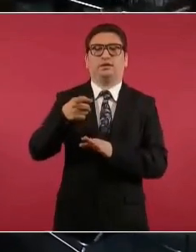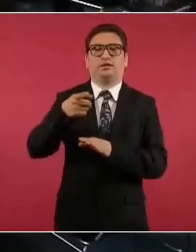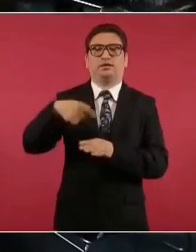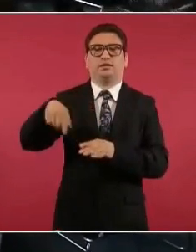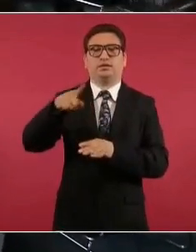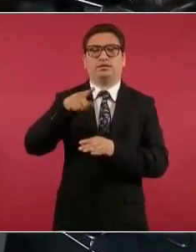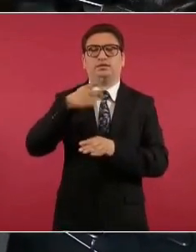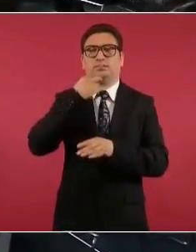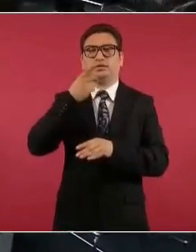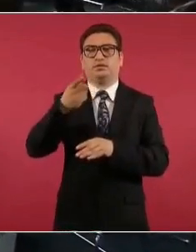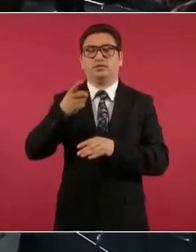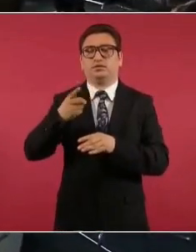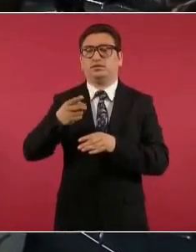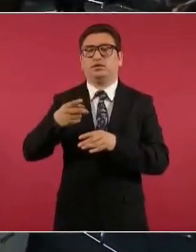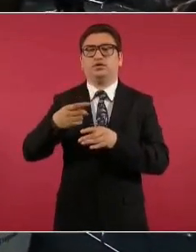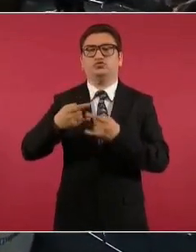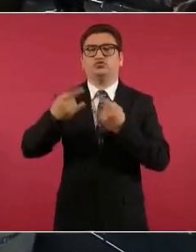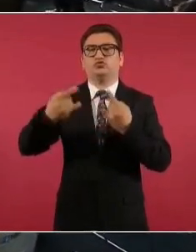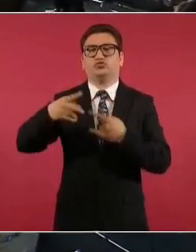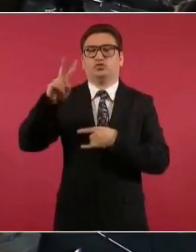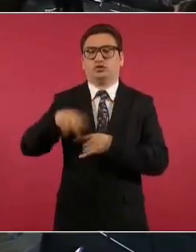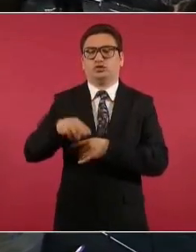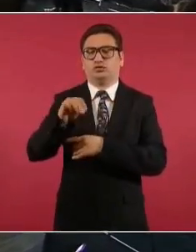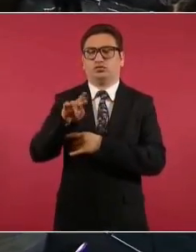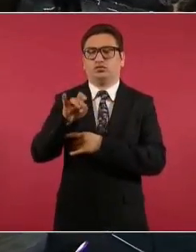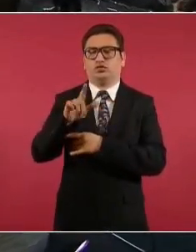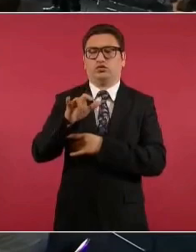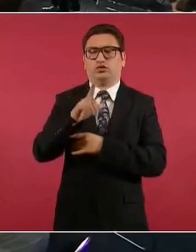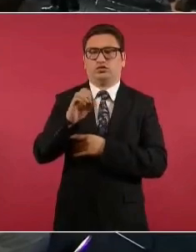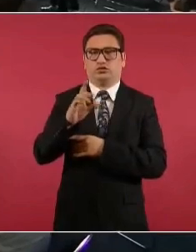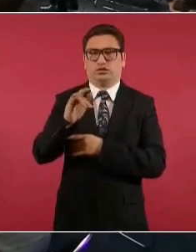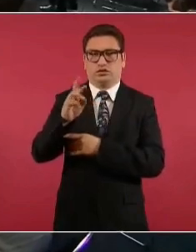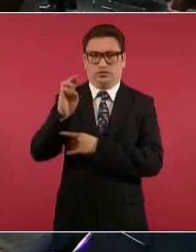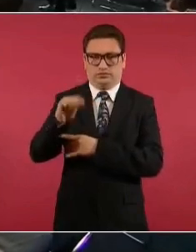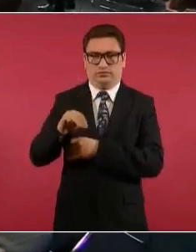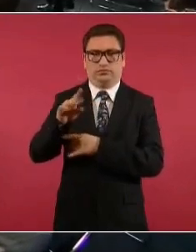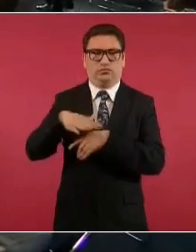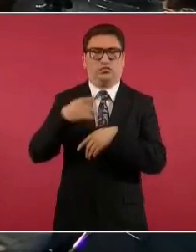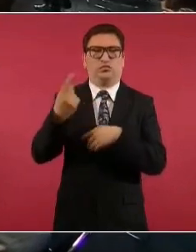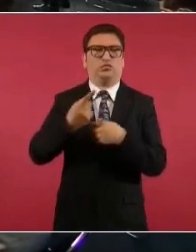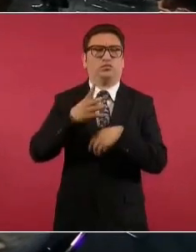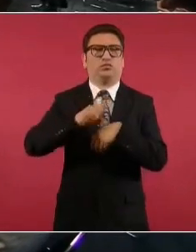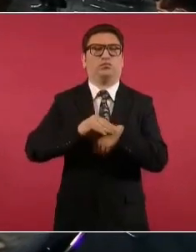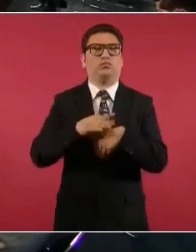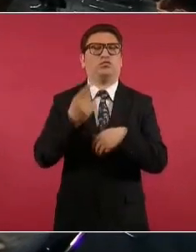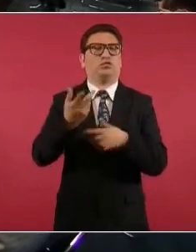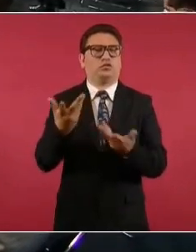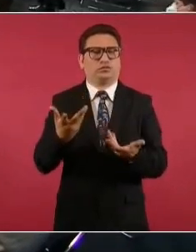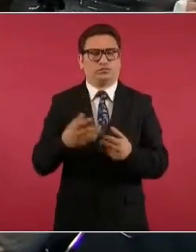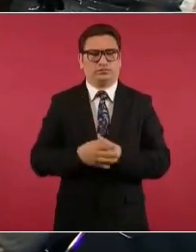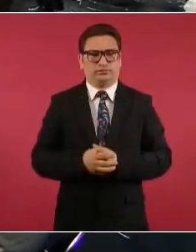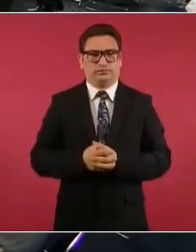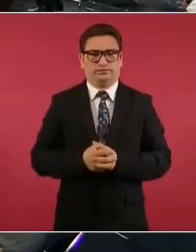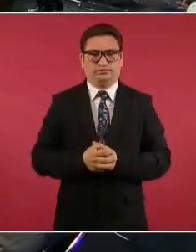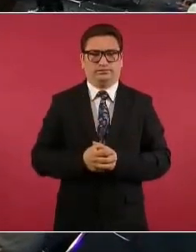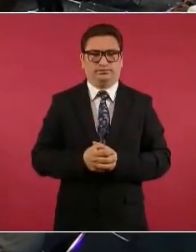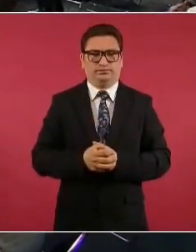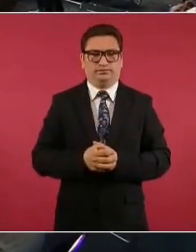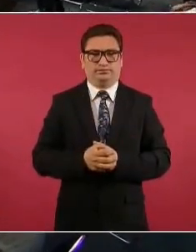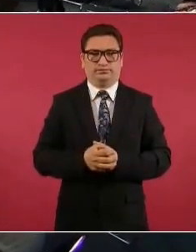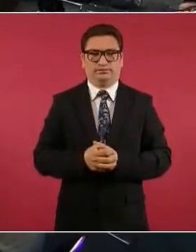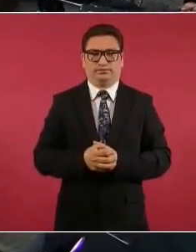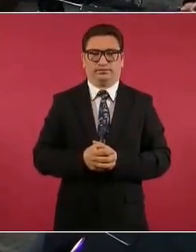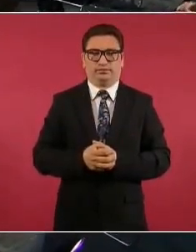la famosa verdad histórica de Murillo Karam. ¿Por qué está sucediendo esto, presidente? Bueno,